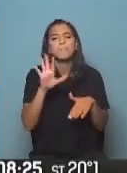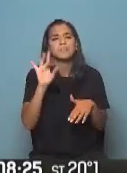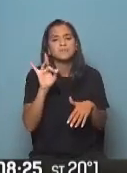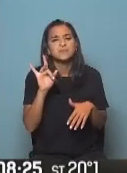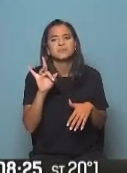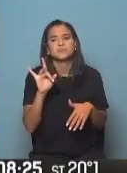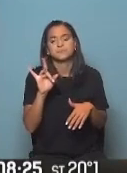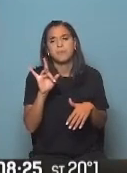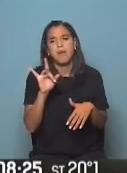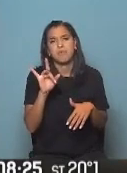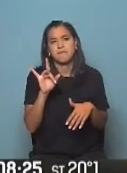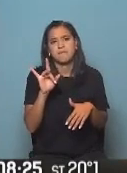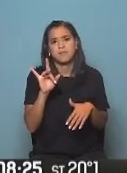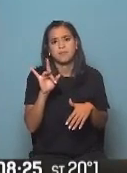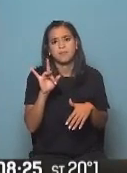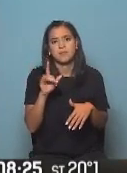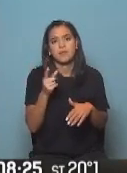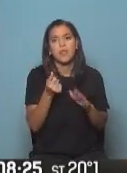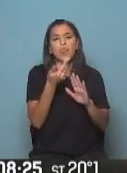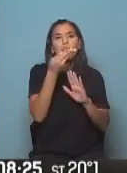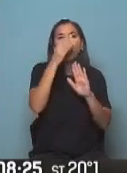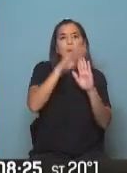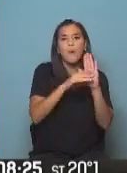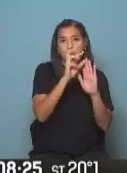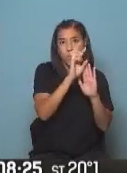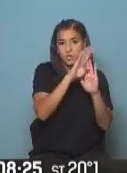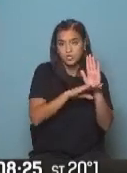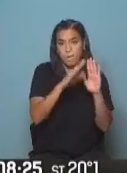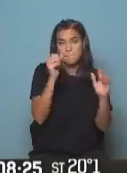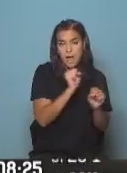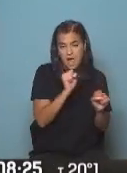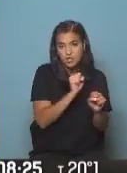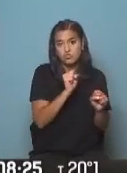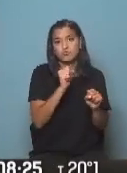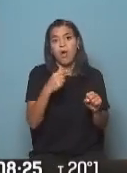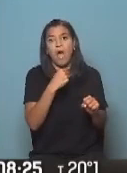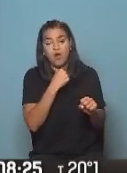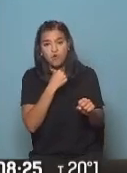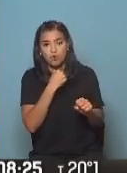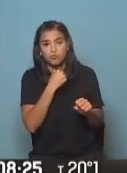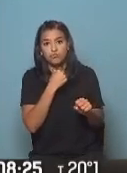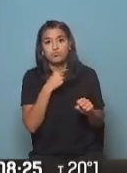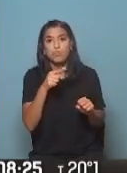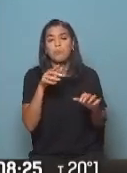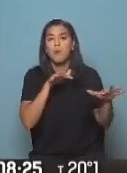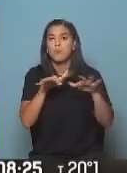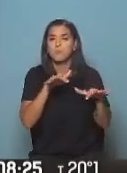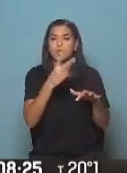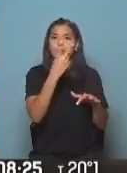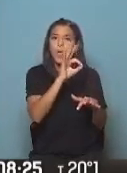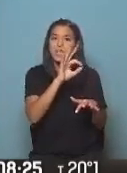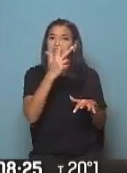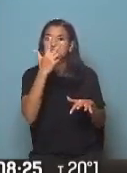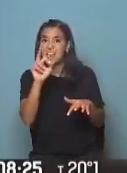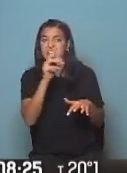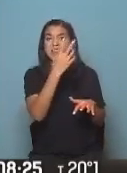los meses posteriores a la devaluación. Digamos, nosotros tuvimos devaluación en mayo, tuvimos devaluación en agosto, fueron dos movimientos fuertes de 20 a 30 y de